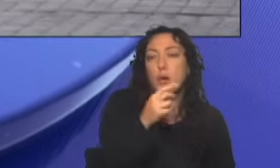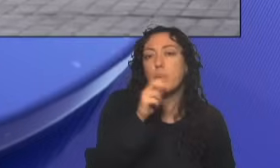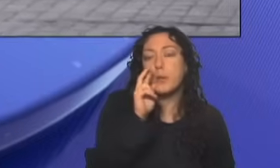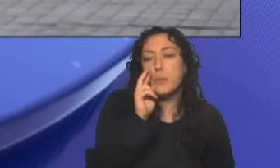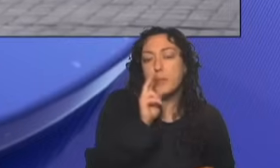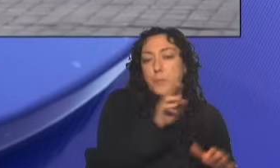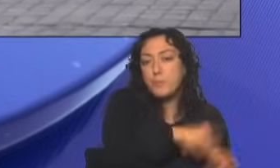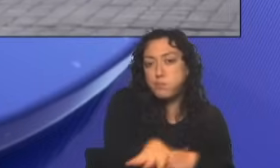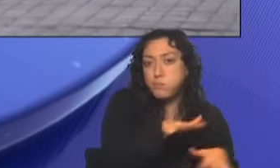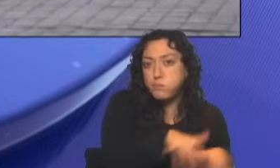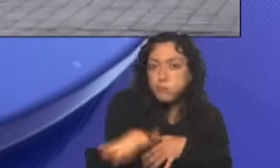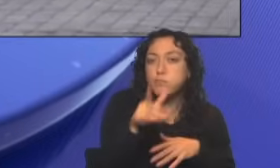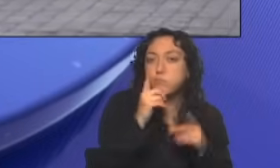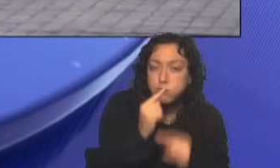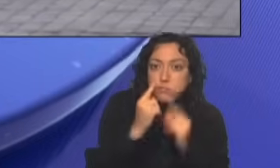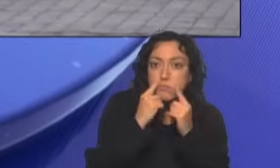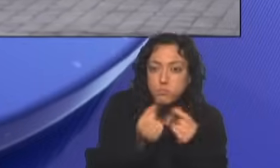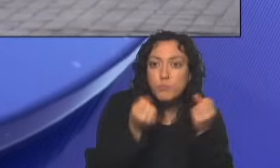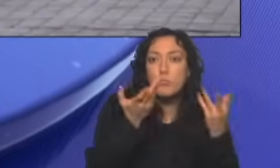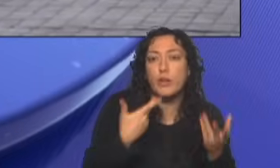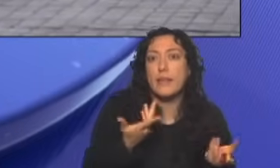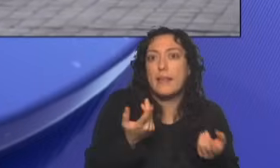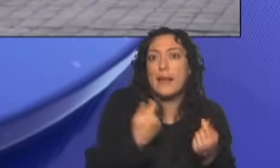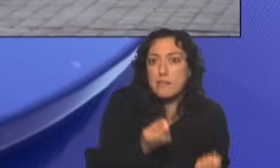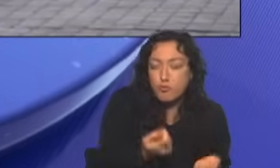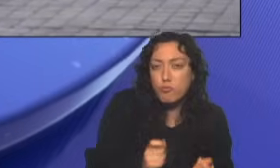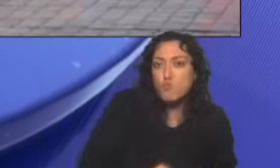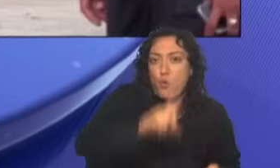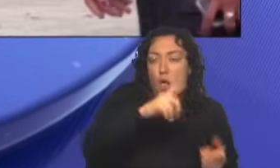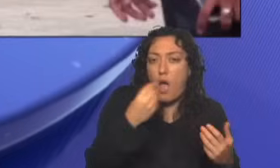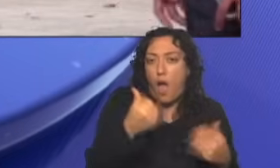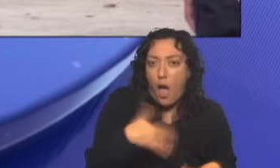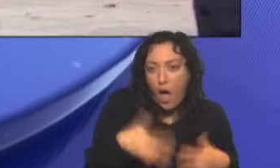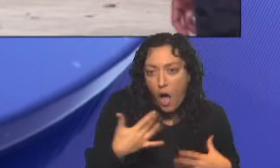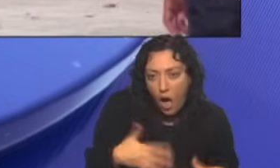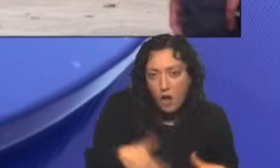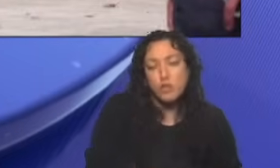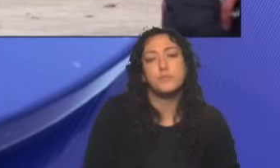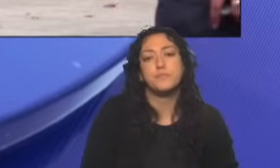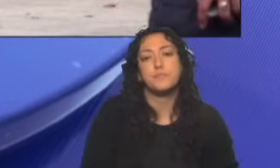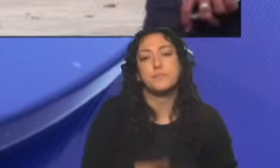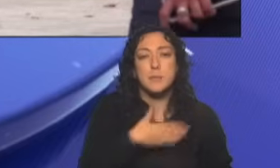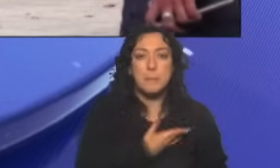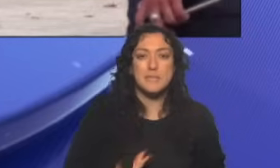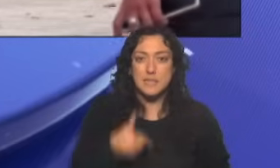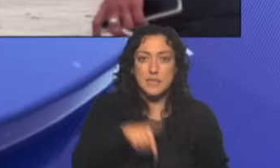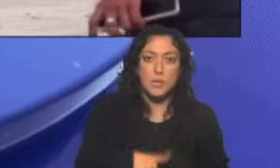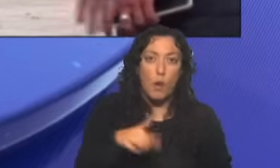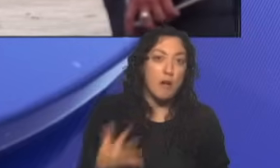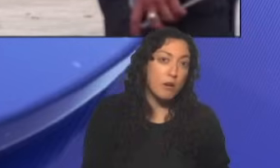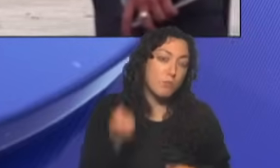2022 vinculada al tema del encarecimiento de la vida, algo que recupera el actual presidente, y